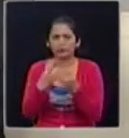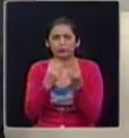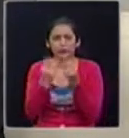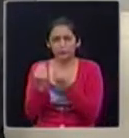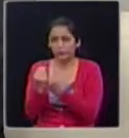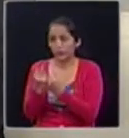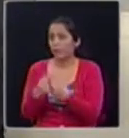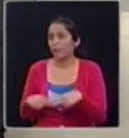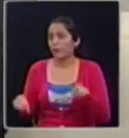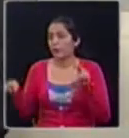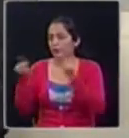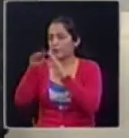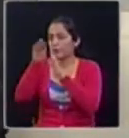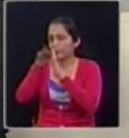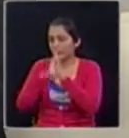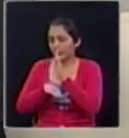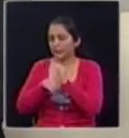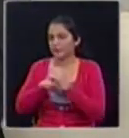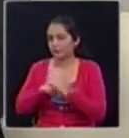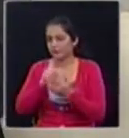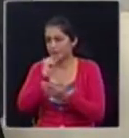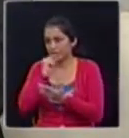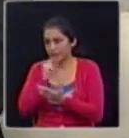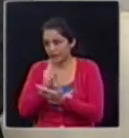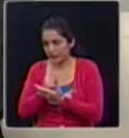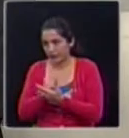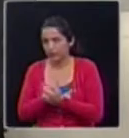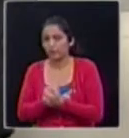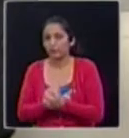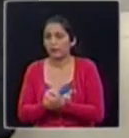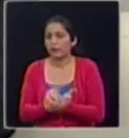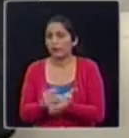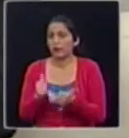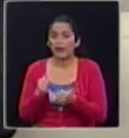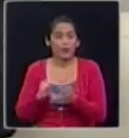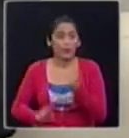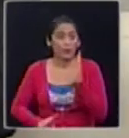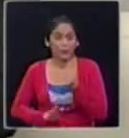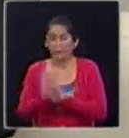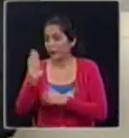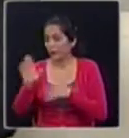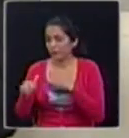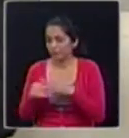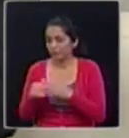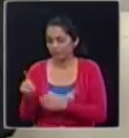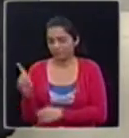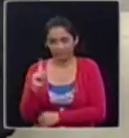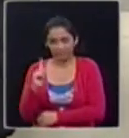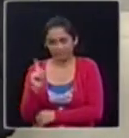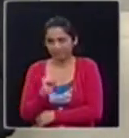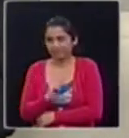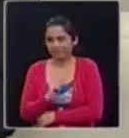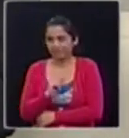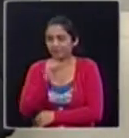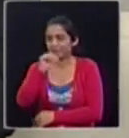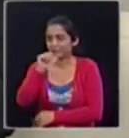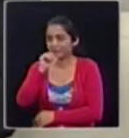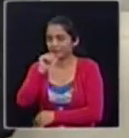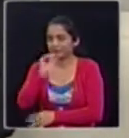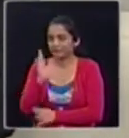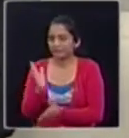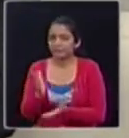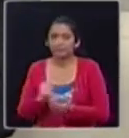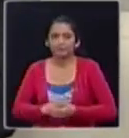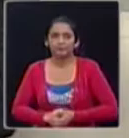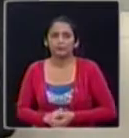ayudar a impulsar el consumo, sin embargo, no es suficiente. Realmente, para que el país